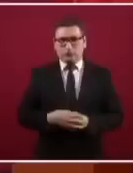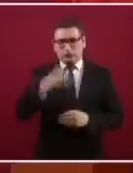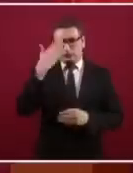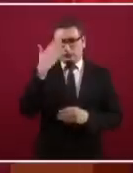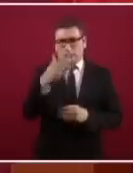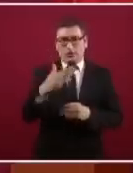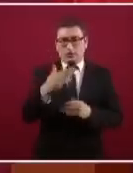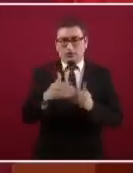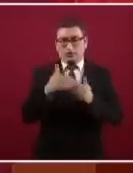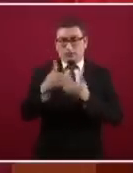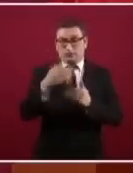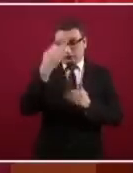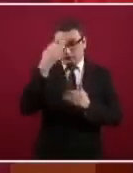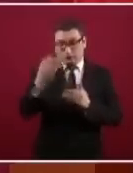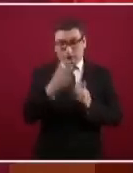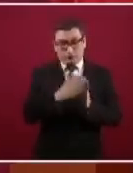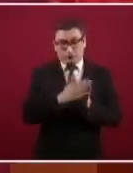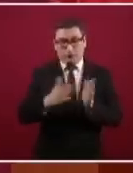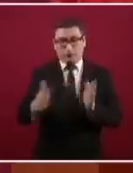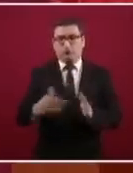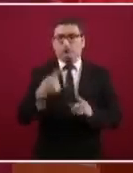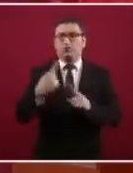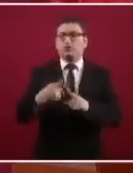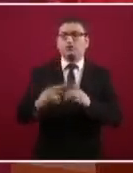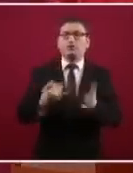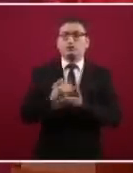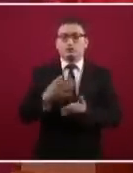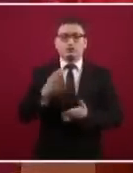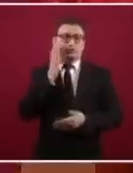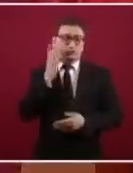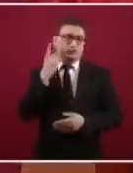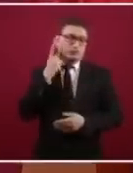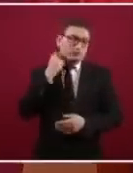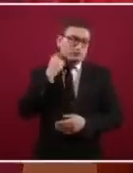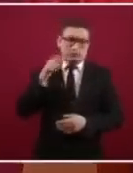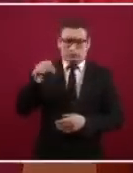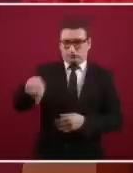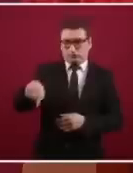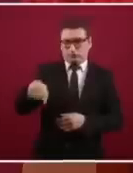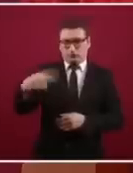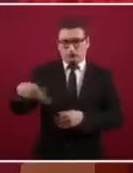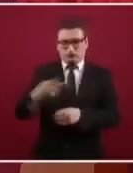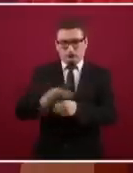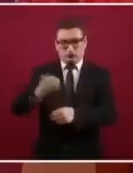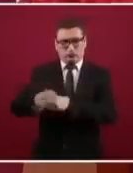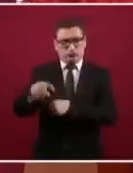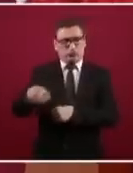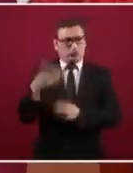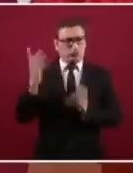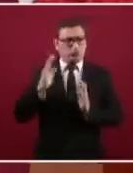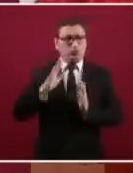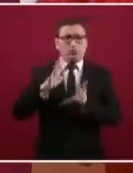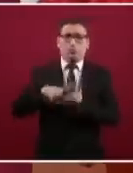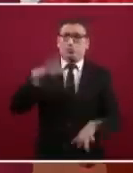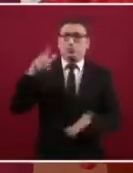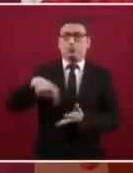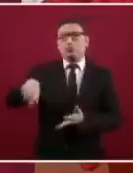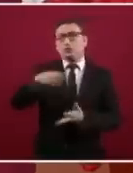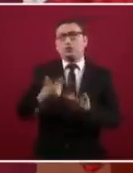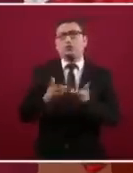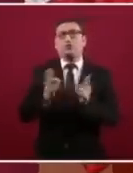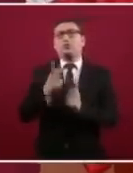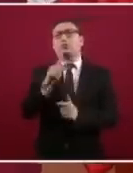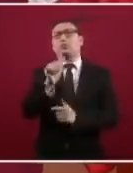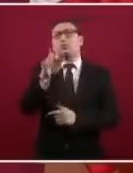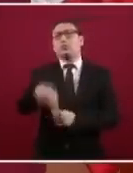el periodo, la tomó el Congreso local, que tiene mayoría panista,